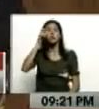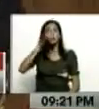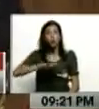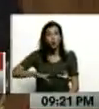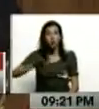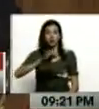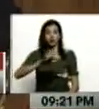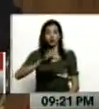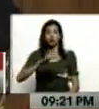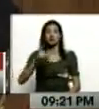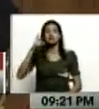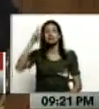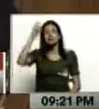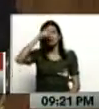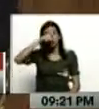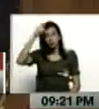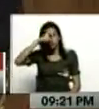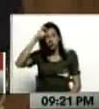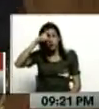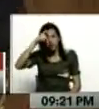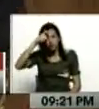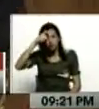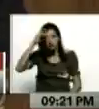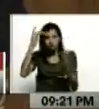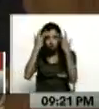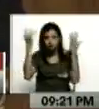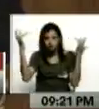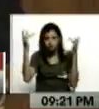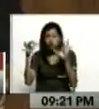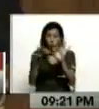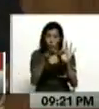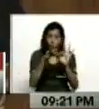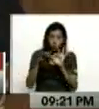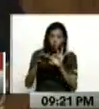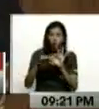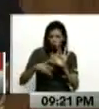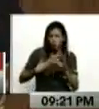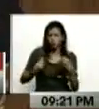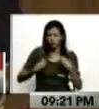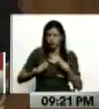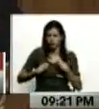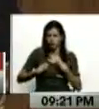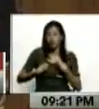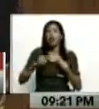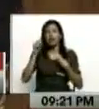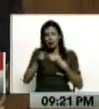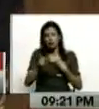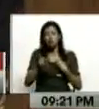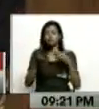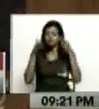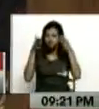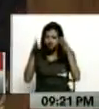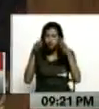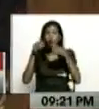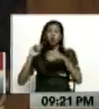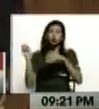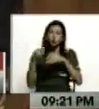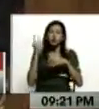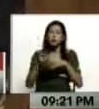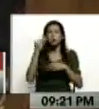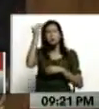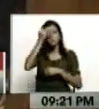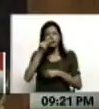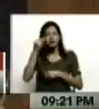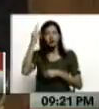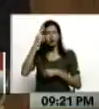de lo colectivo de la sabiduría necesaria para la convivencia en el gran tema de reflexión na naon